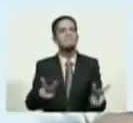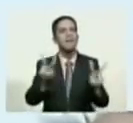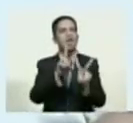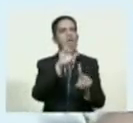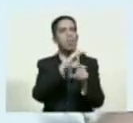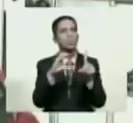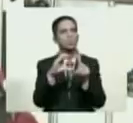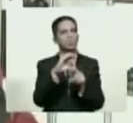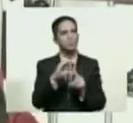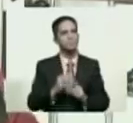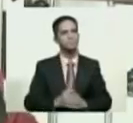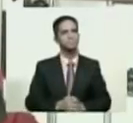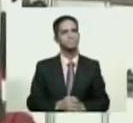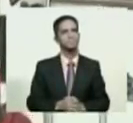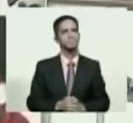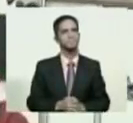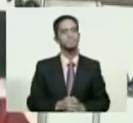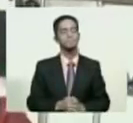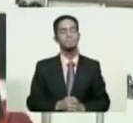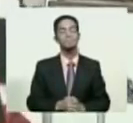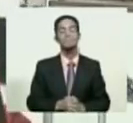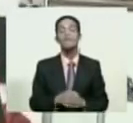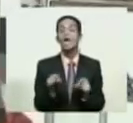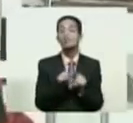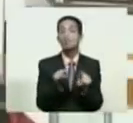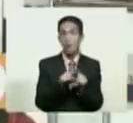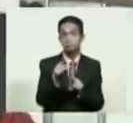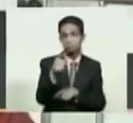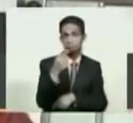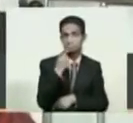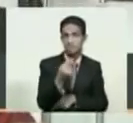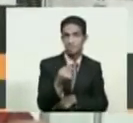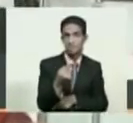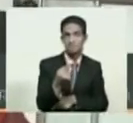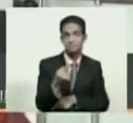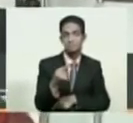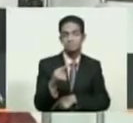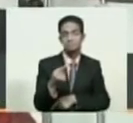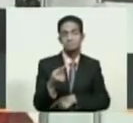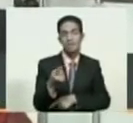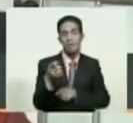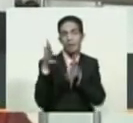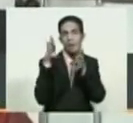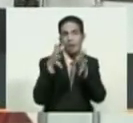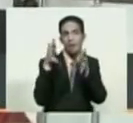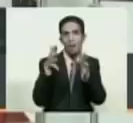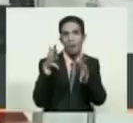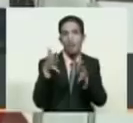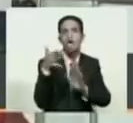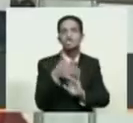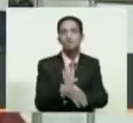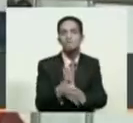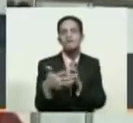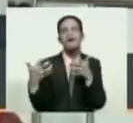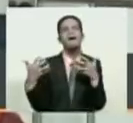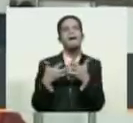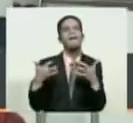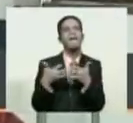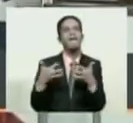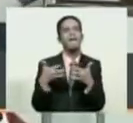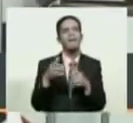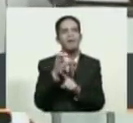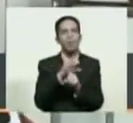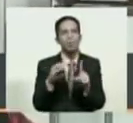culturales. Allí, como tú lo has dicho, se abordaron los aspectos más amplios sobre la guerra cultural que está